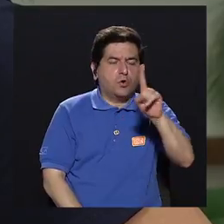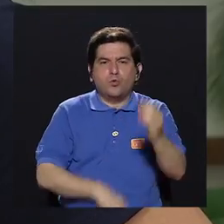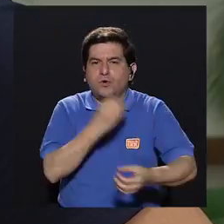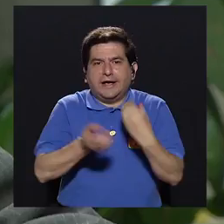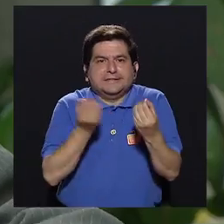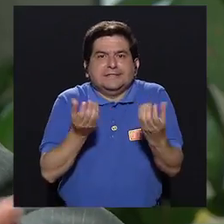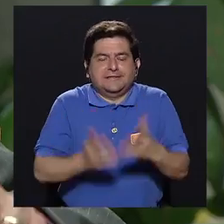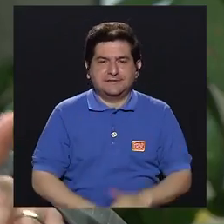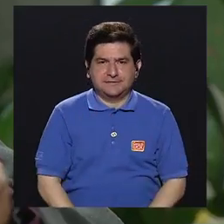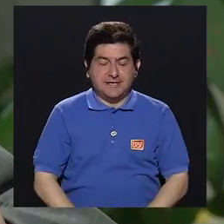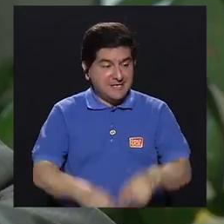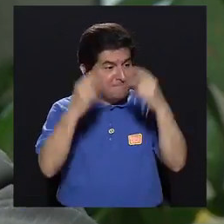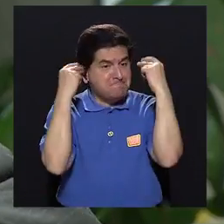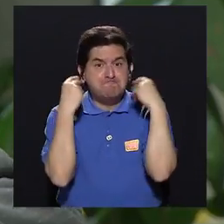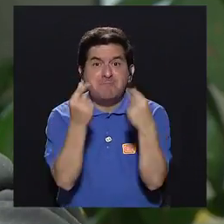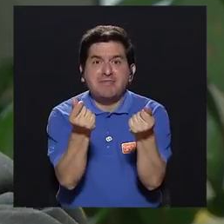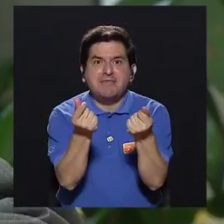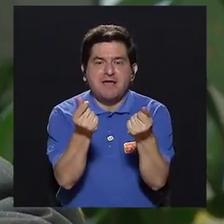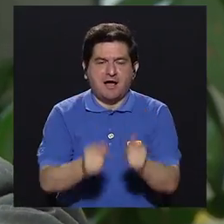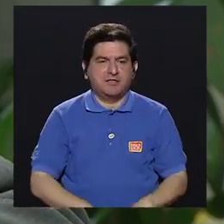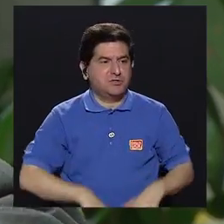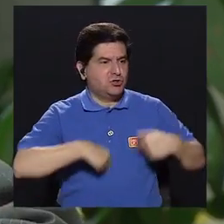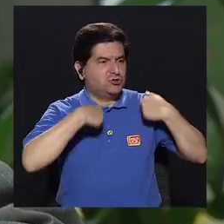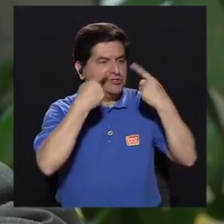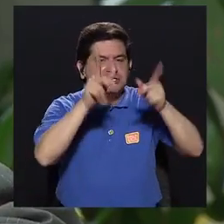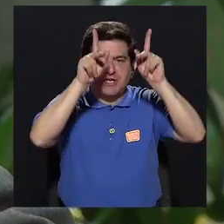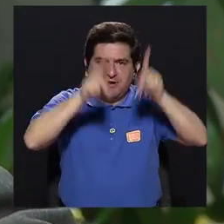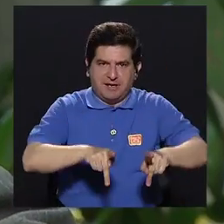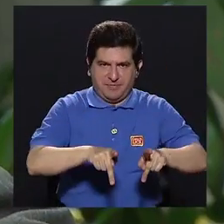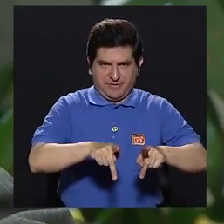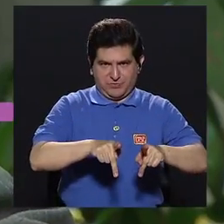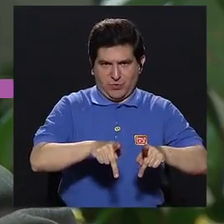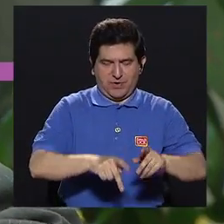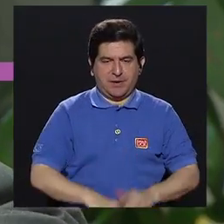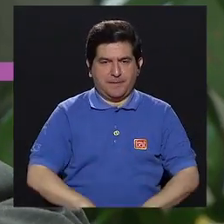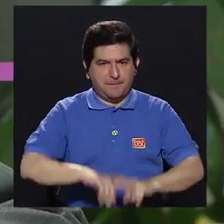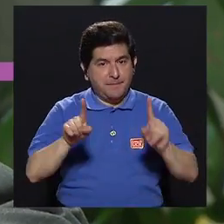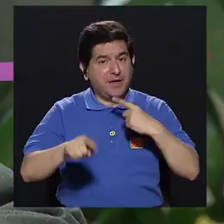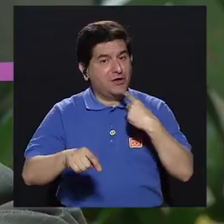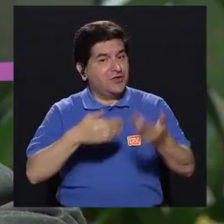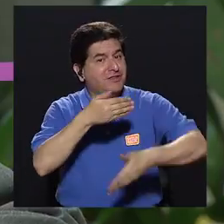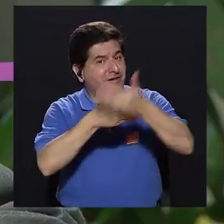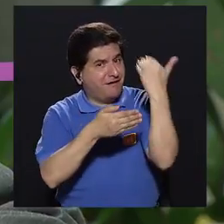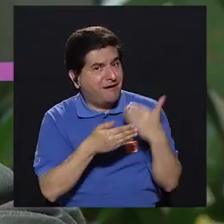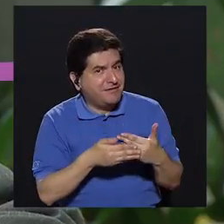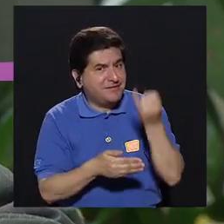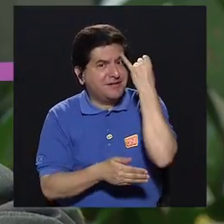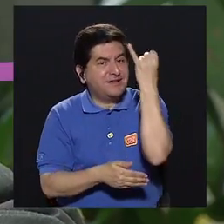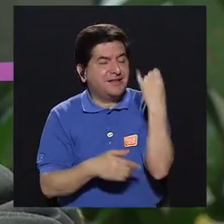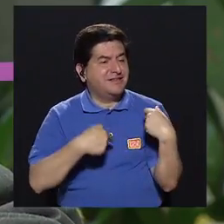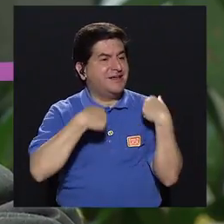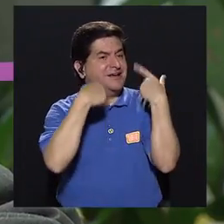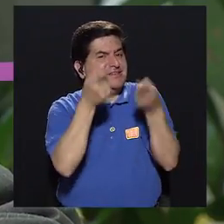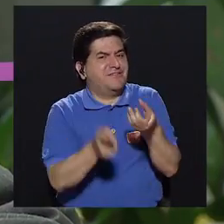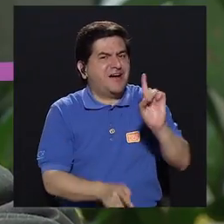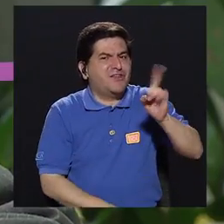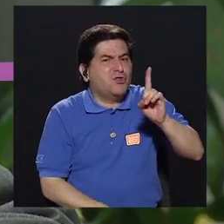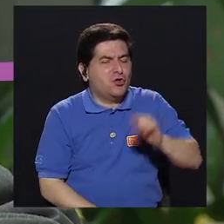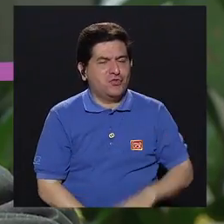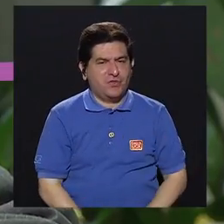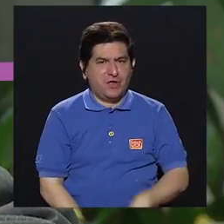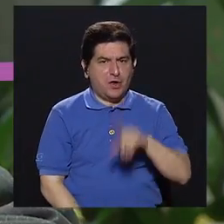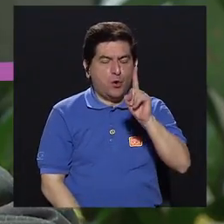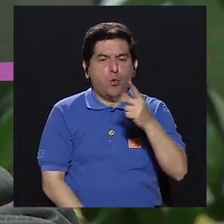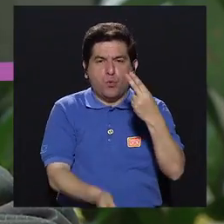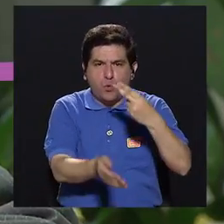hacer? Bueno, de manera inmediata lo que hay que hacer es trasladar a la persona. Pero como les comenté, la idea es trasladarla a